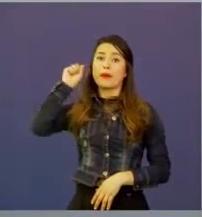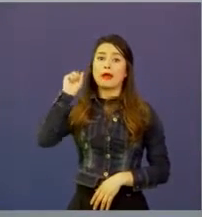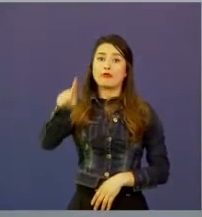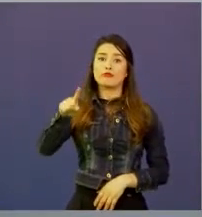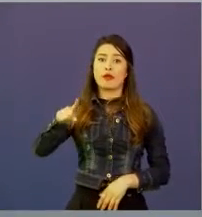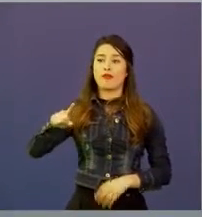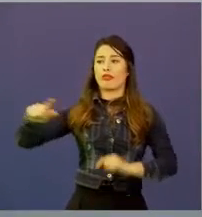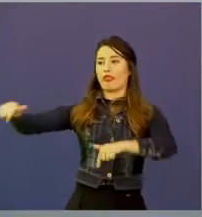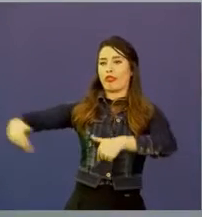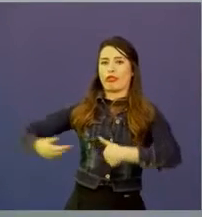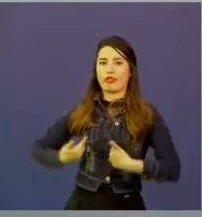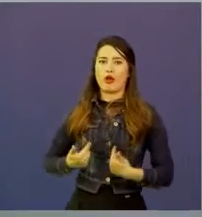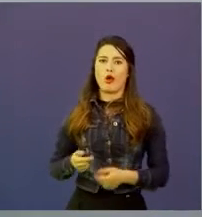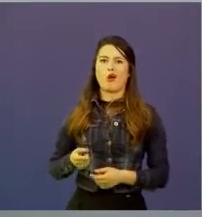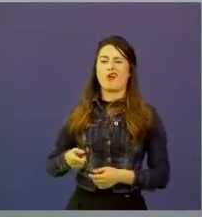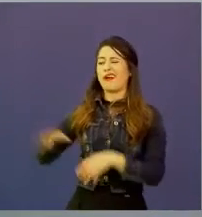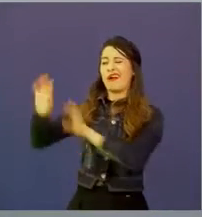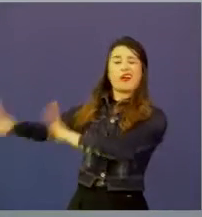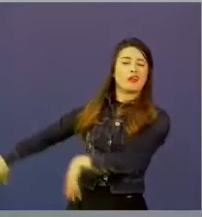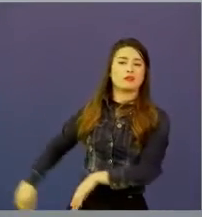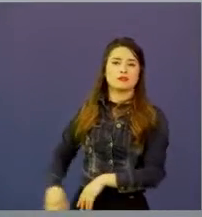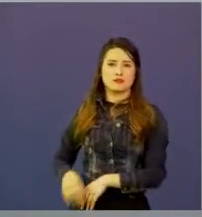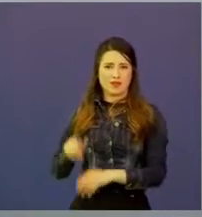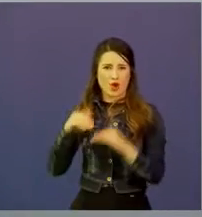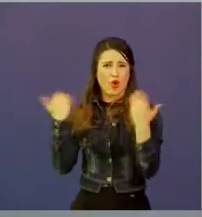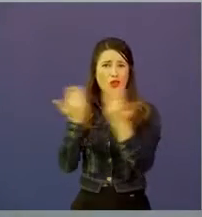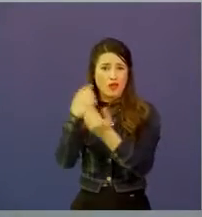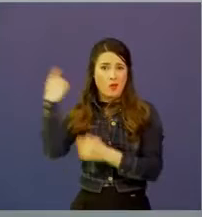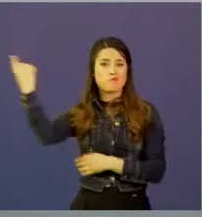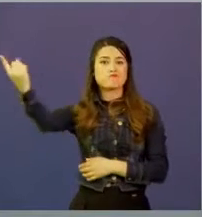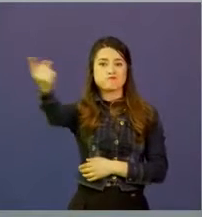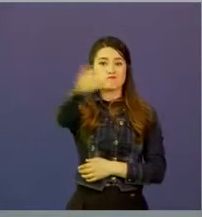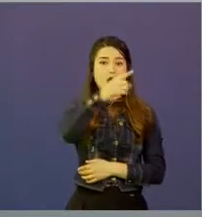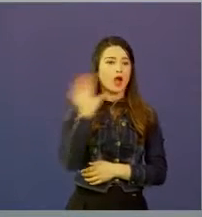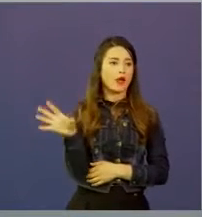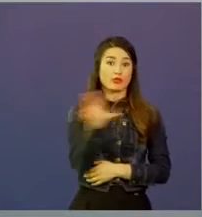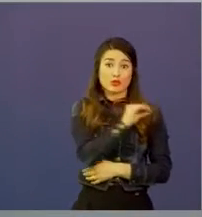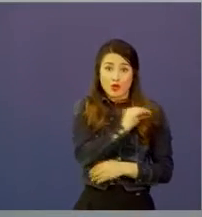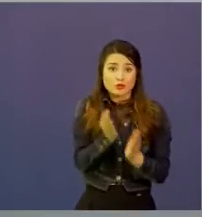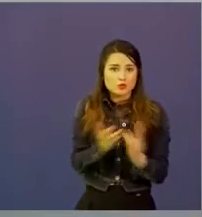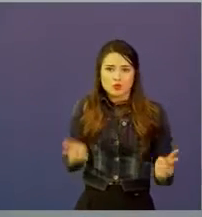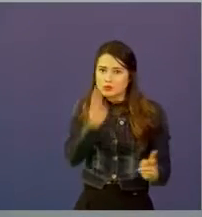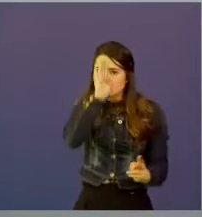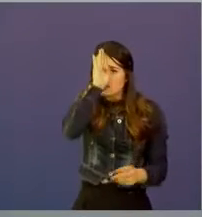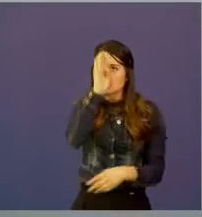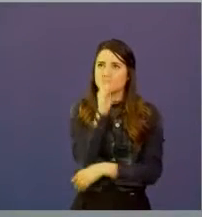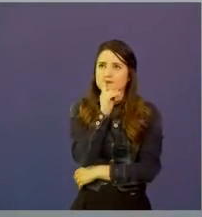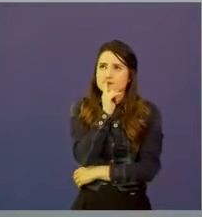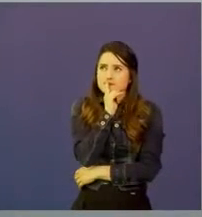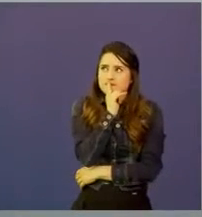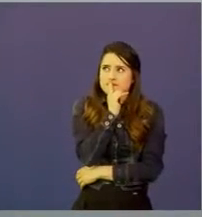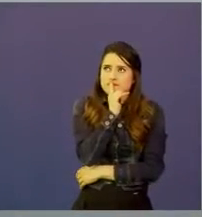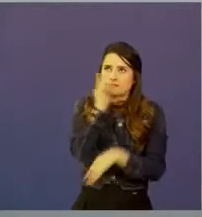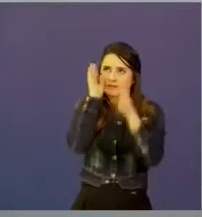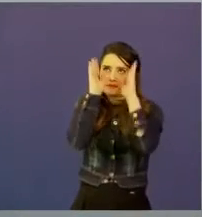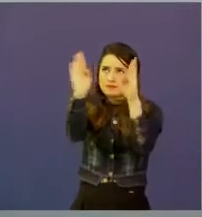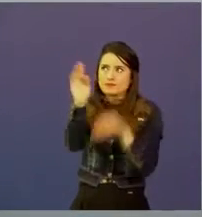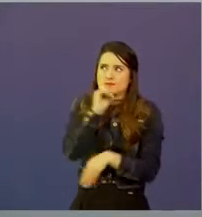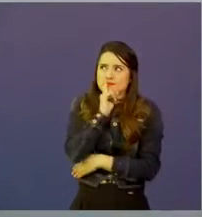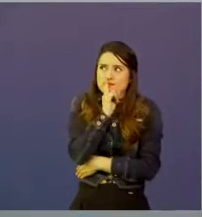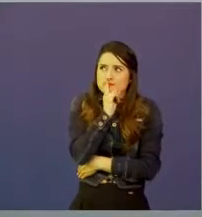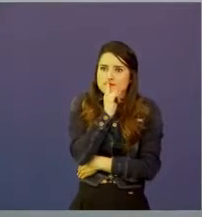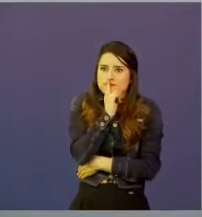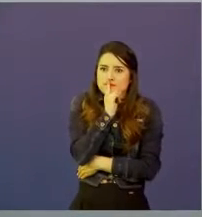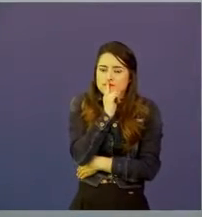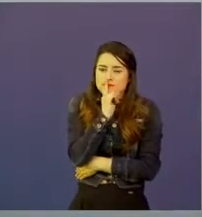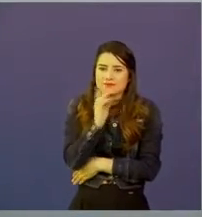respuestas. Es claro que debemos cambiar este paradigma, es claro que debemos tener en cuenta o los maestros deben tener en cuenta que el aprendizaje